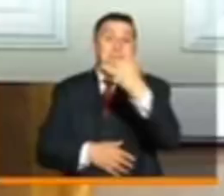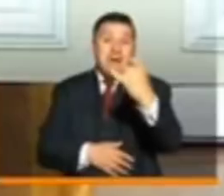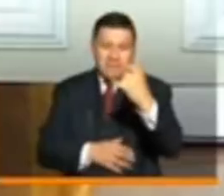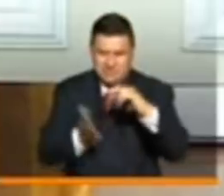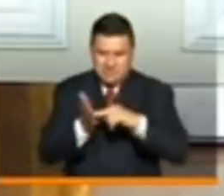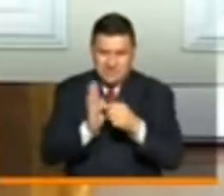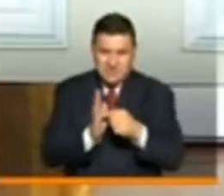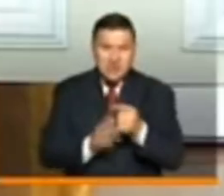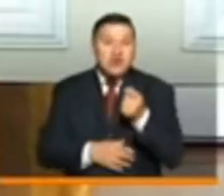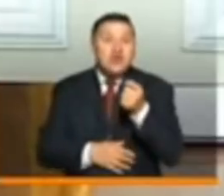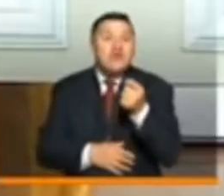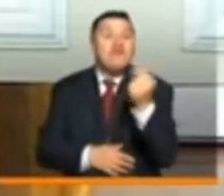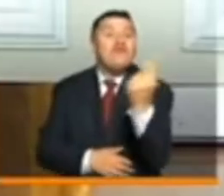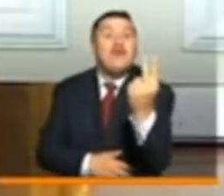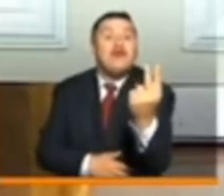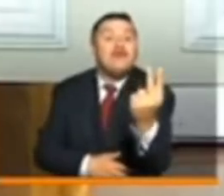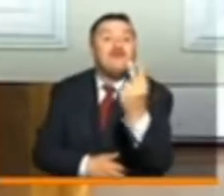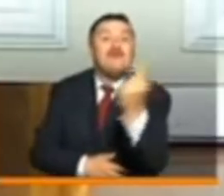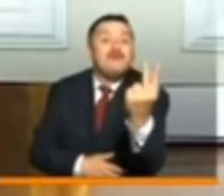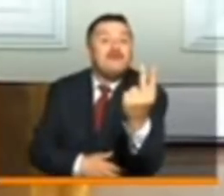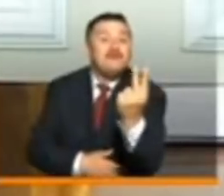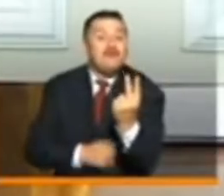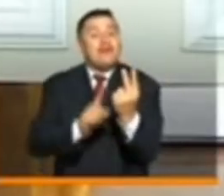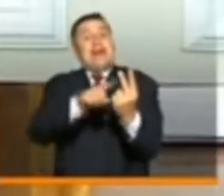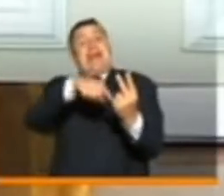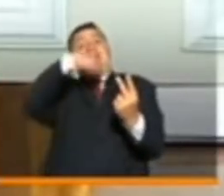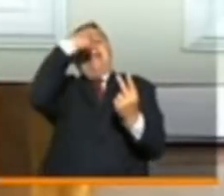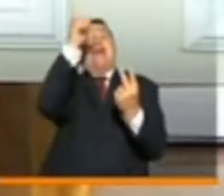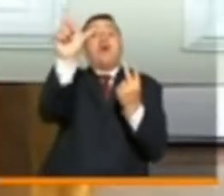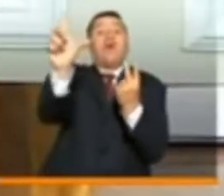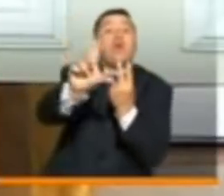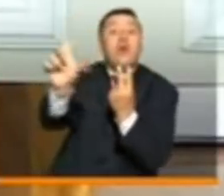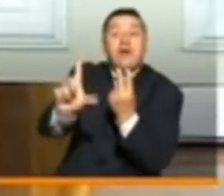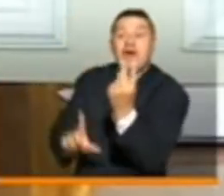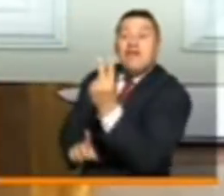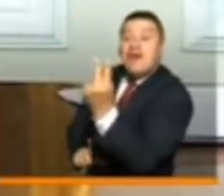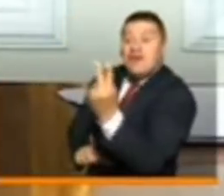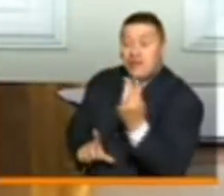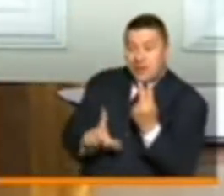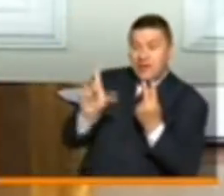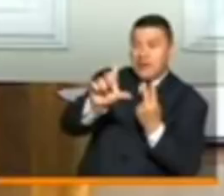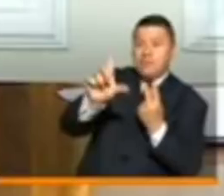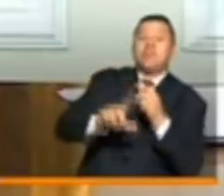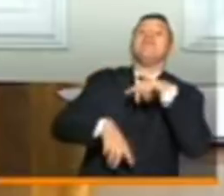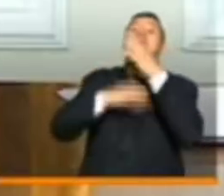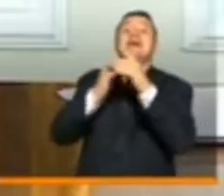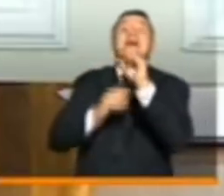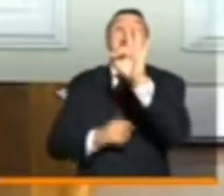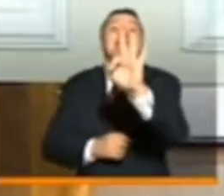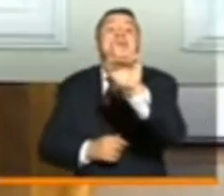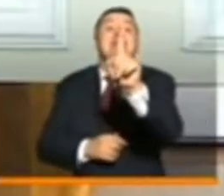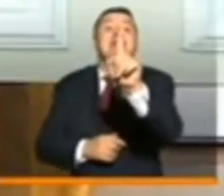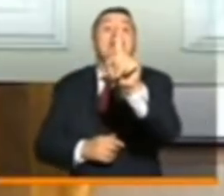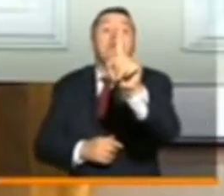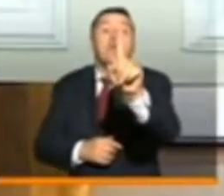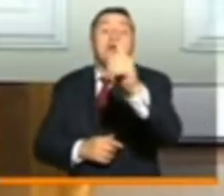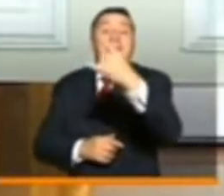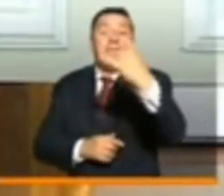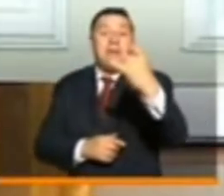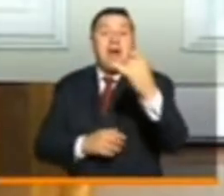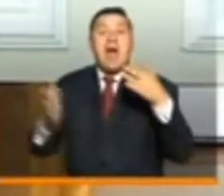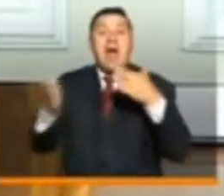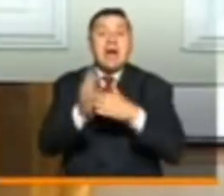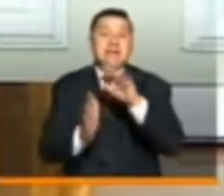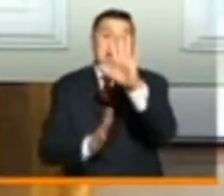de este viernes que viene al próximo lunes y del 31 de marzo al 5